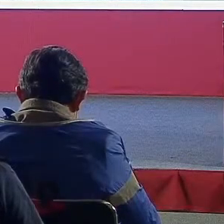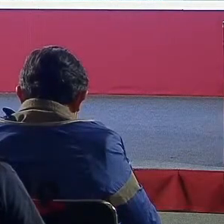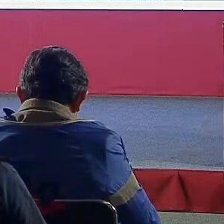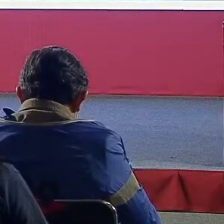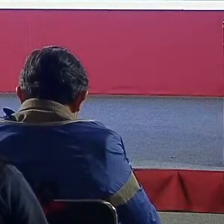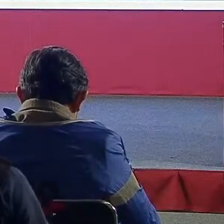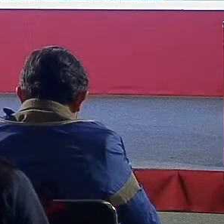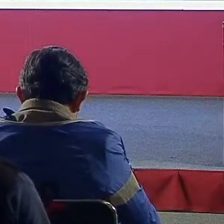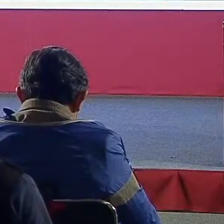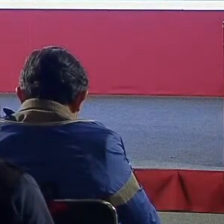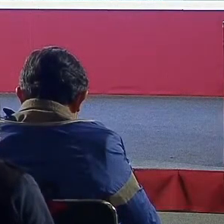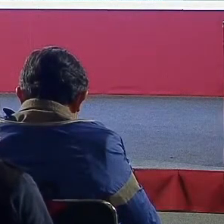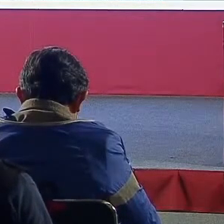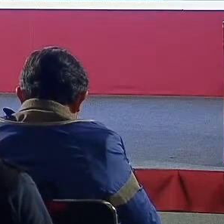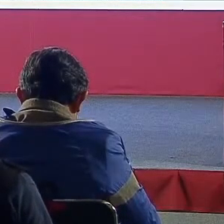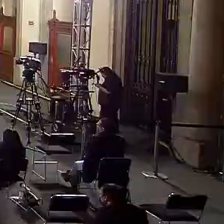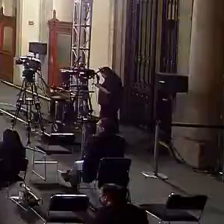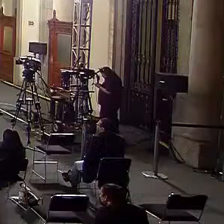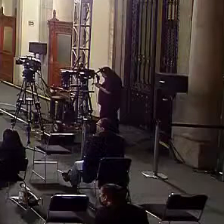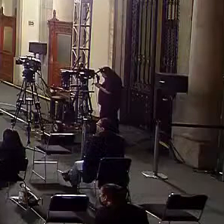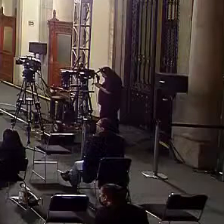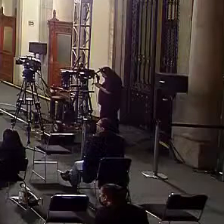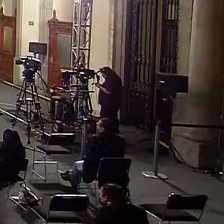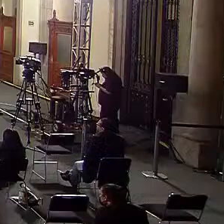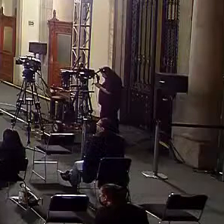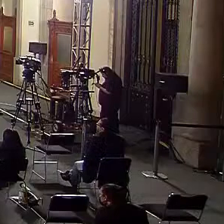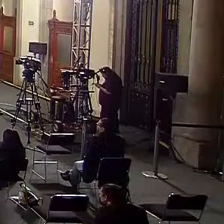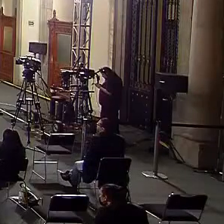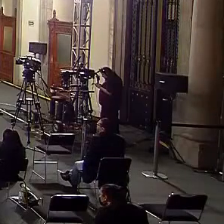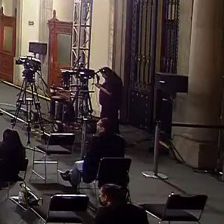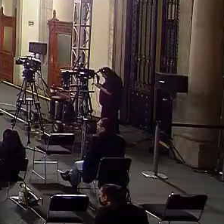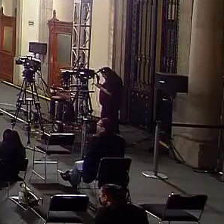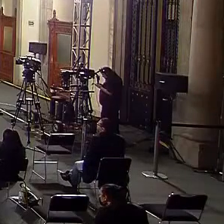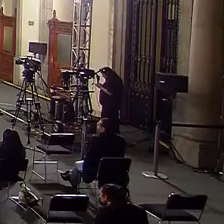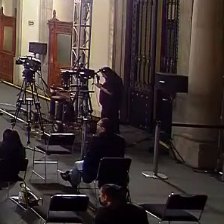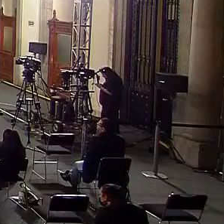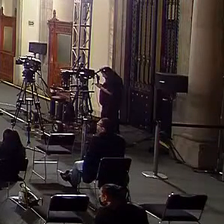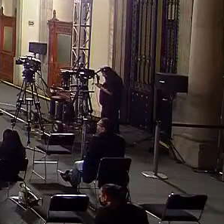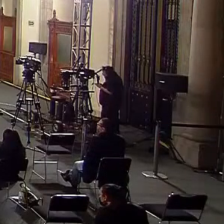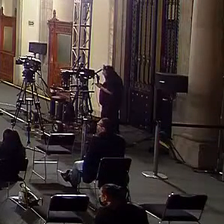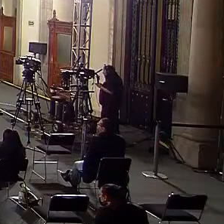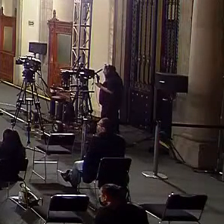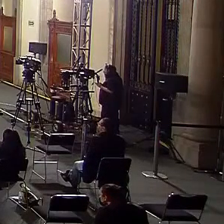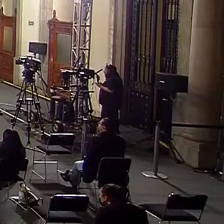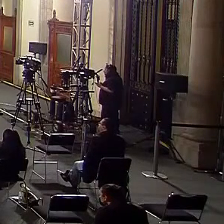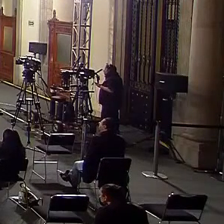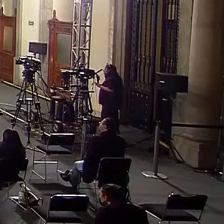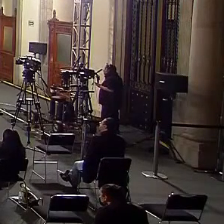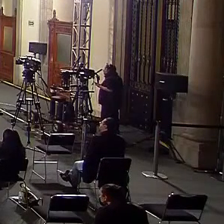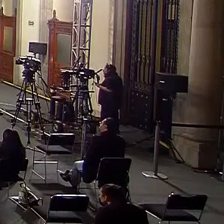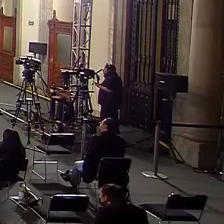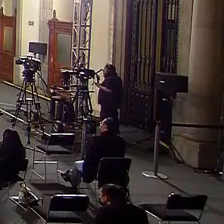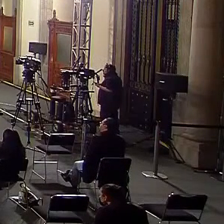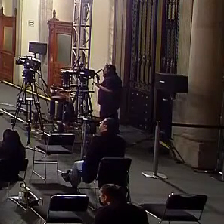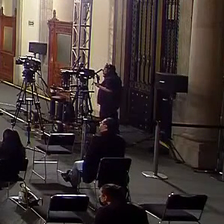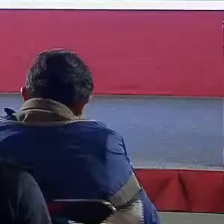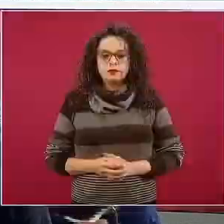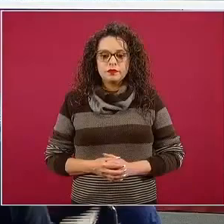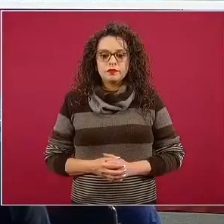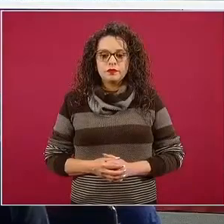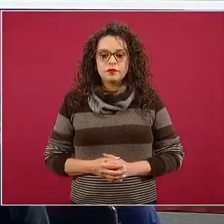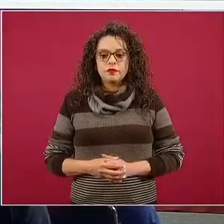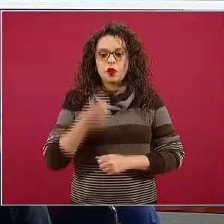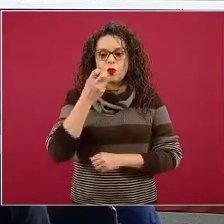favor. Por lo tanto, las recomendaciones generales que vamos a hacer desde salud,